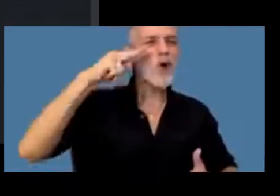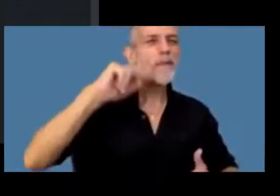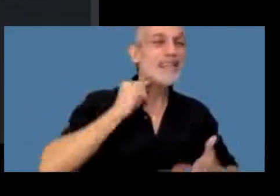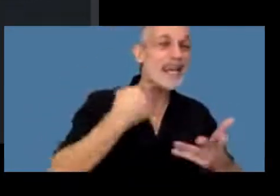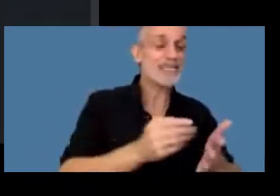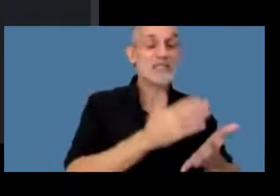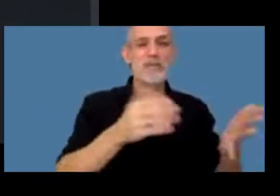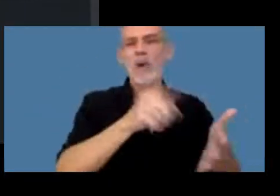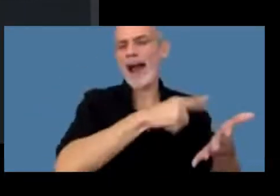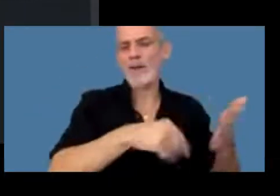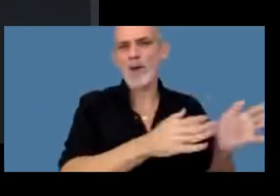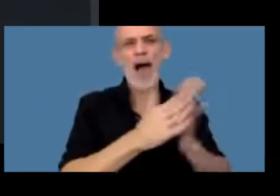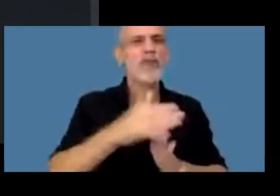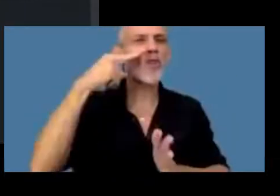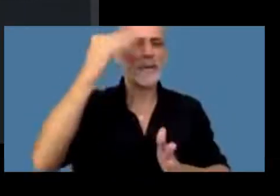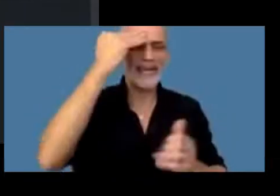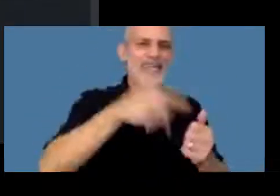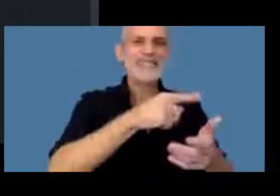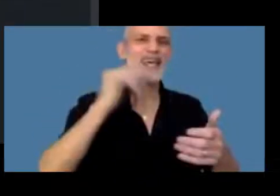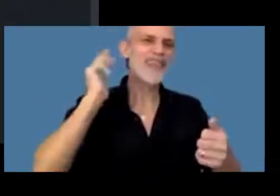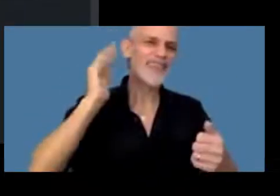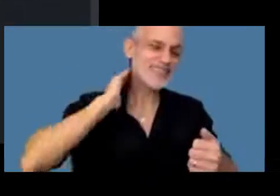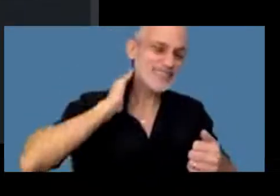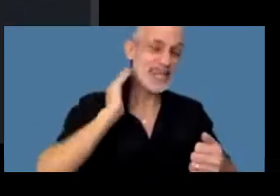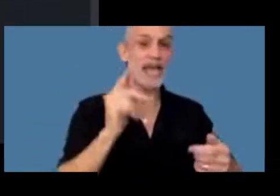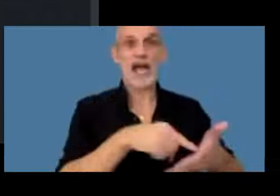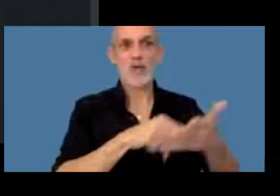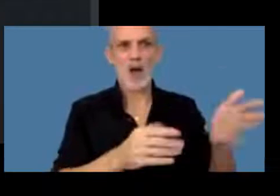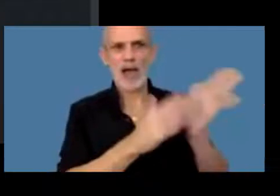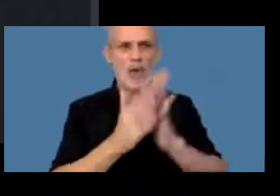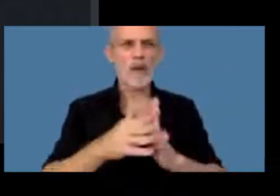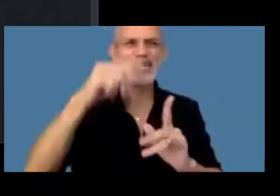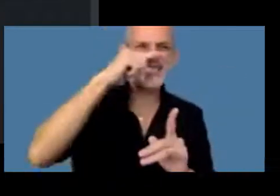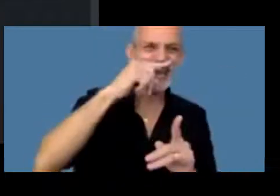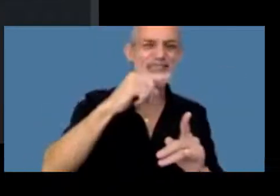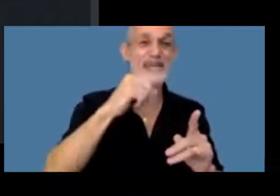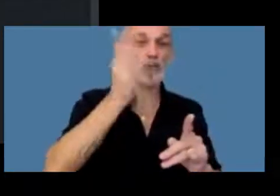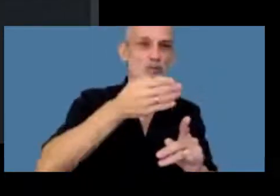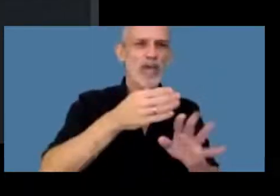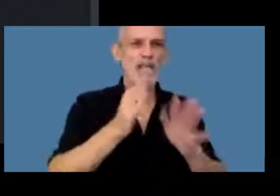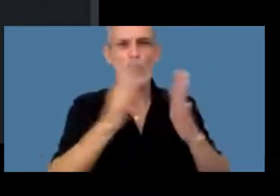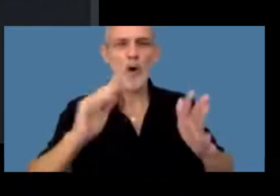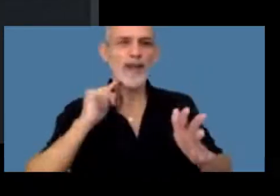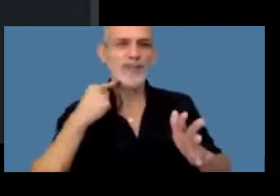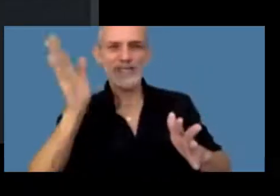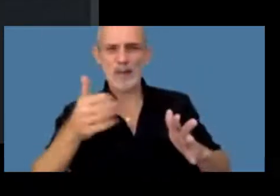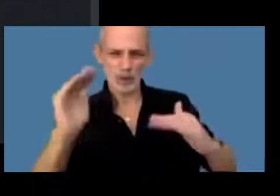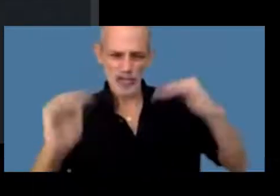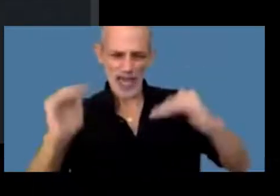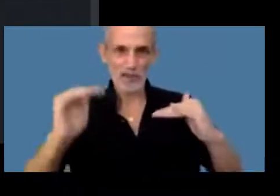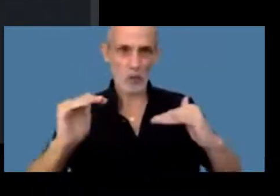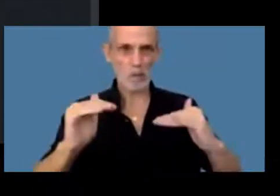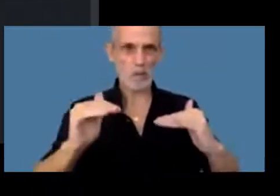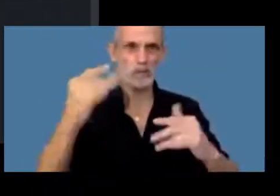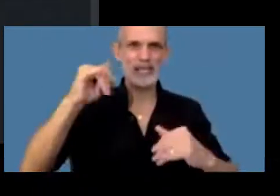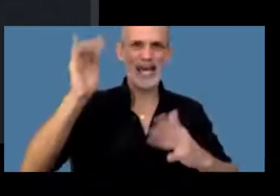eso en el 2015, 16. Después empezó el 7 y el 13. que iba a ser, digamos, a medida que baje la tasa de ganancias, y ahora